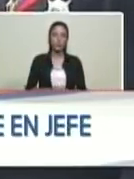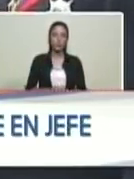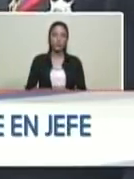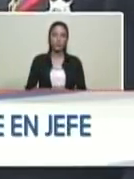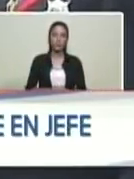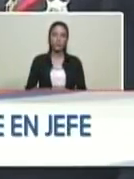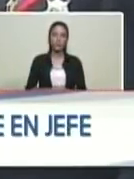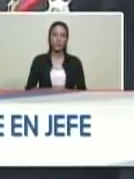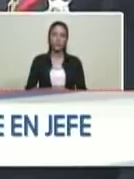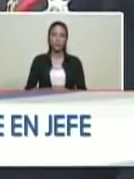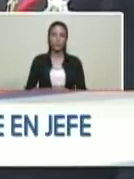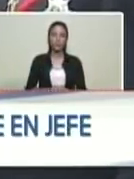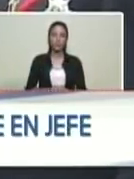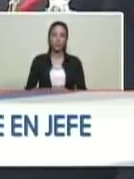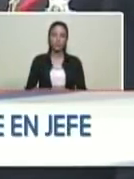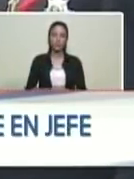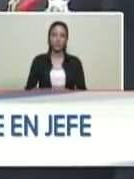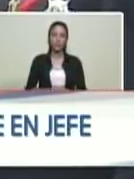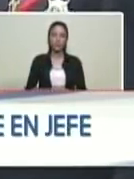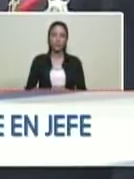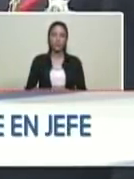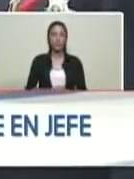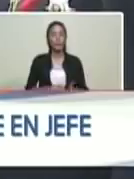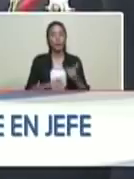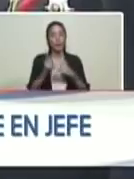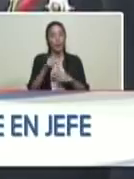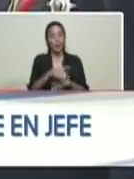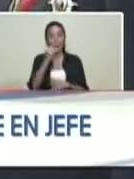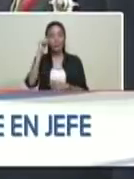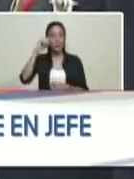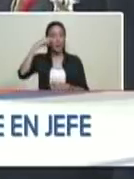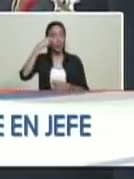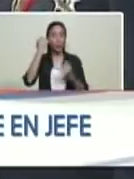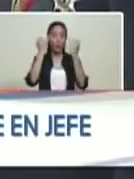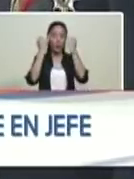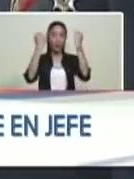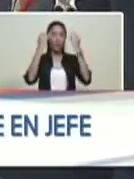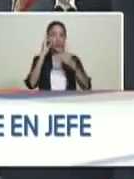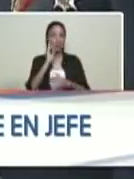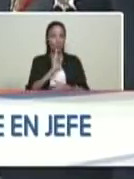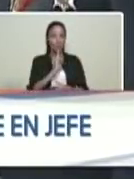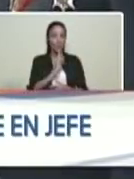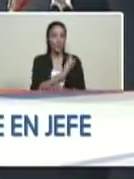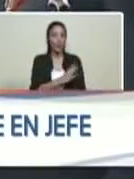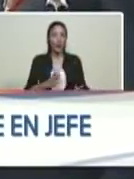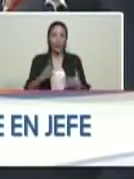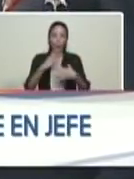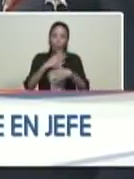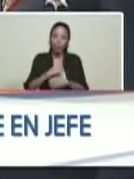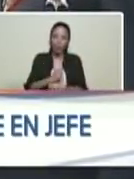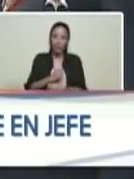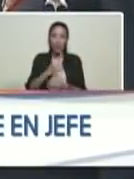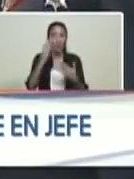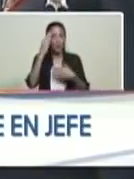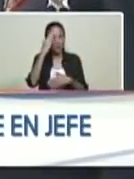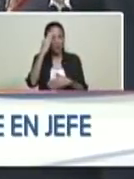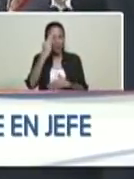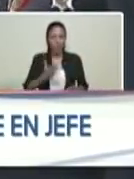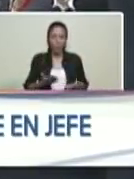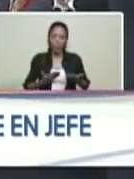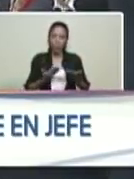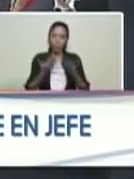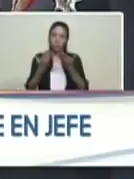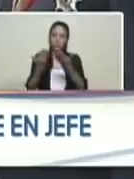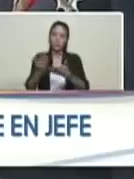jefe libertador simón bolívar estamos convencidos que en sus manos estará a salvo